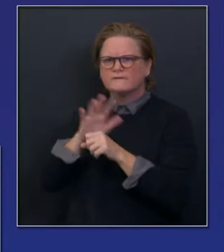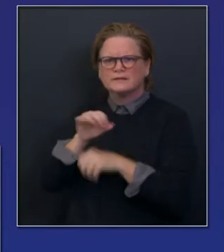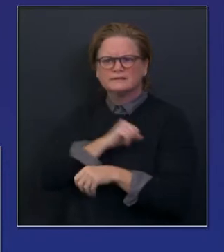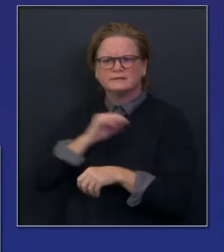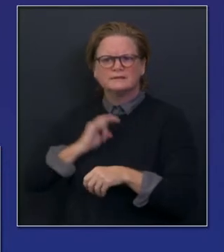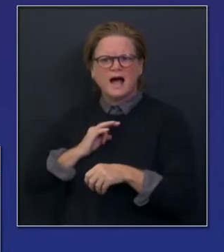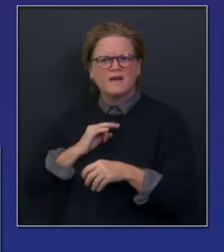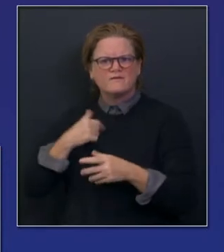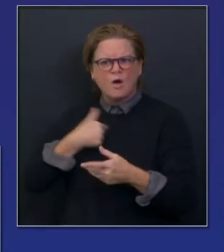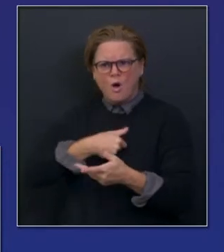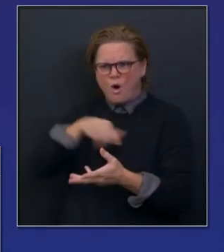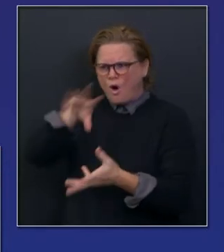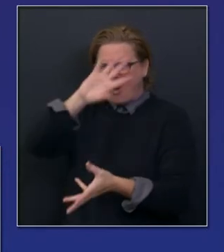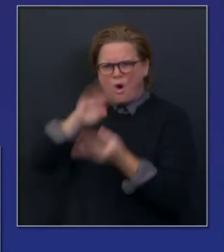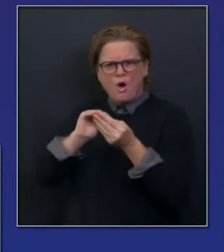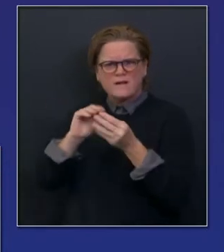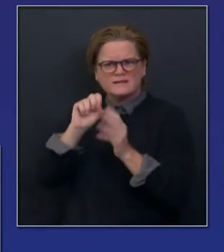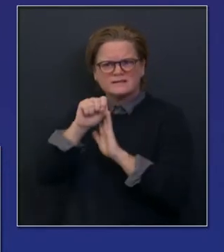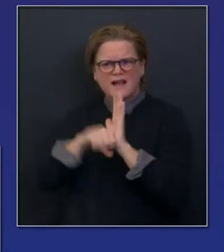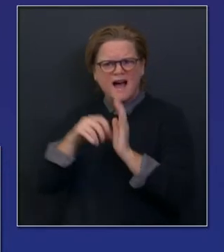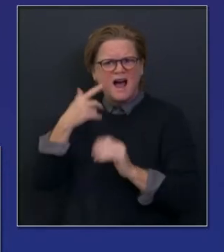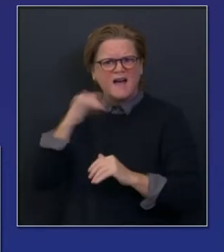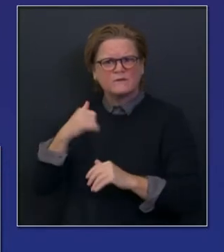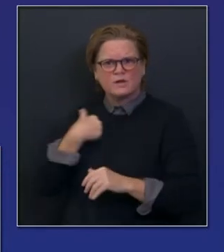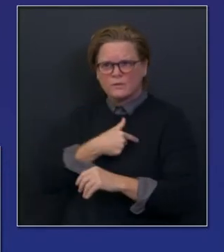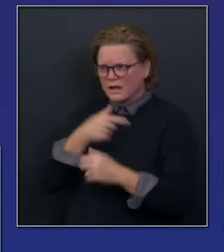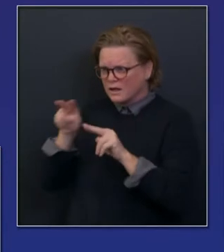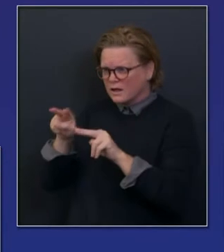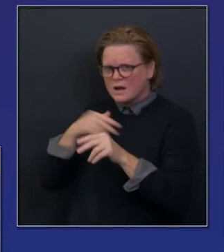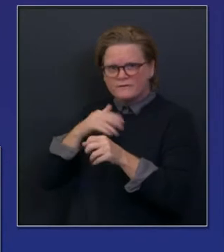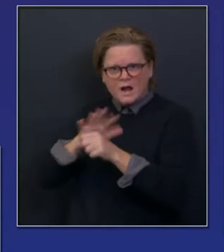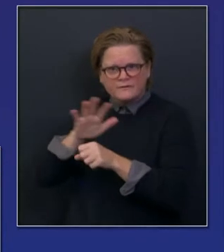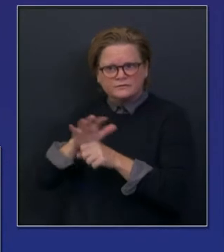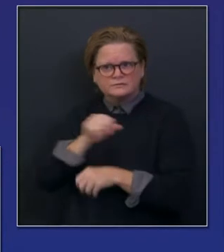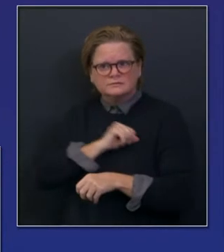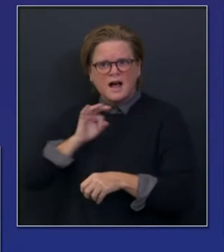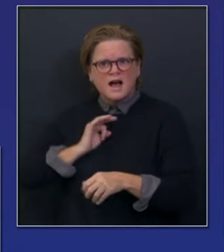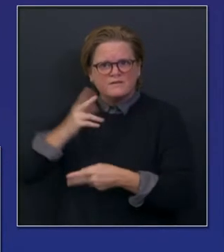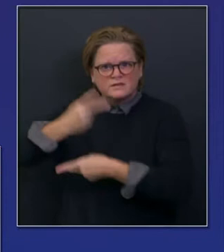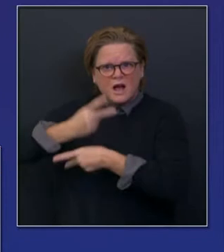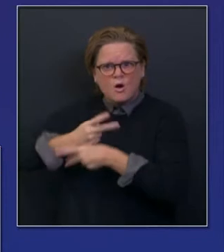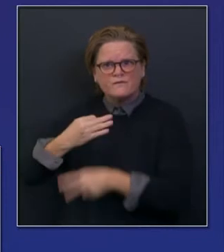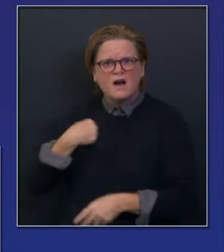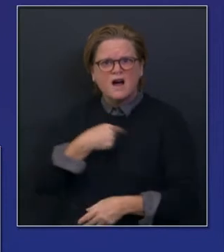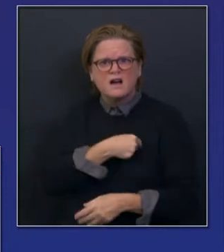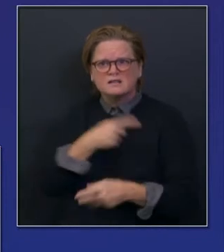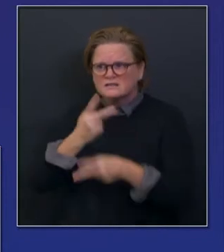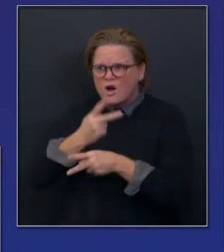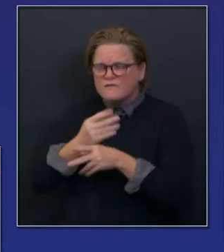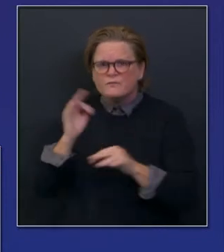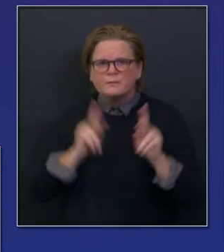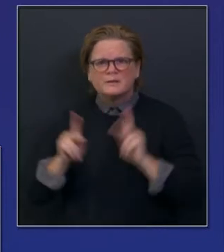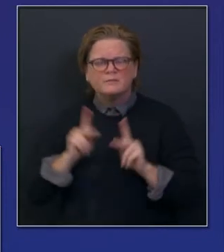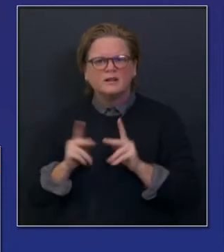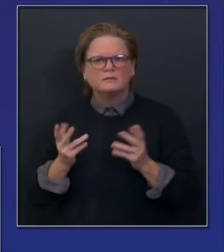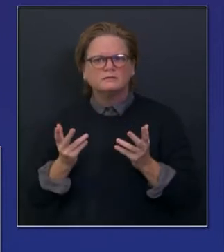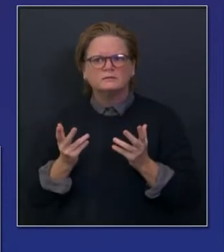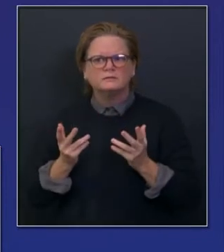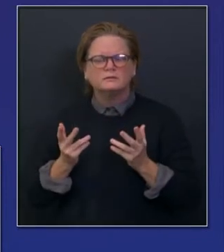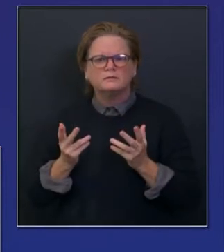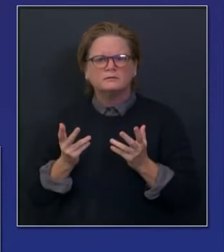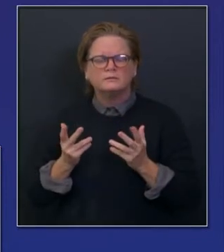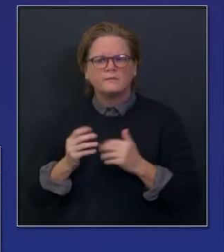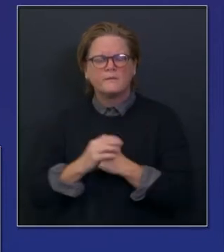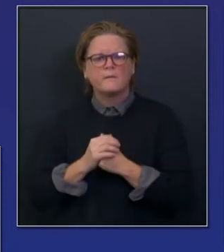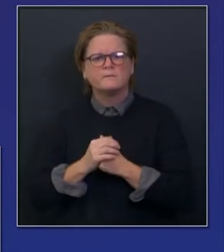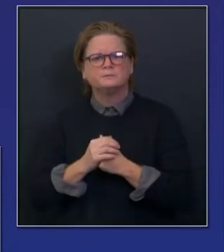sino generalmente, agregadamente, el personal es la prioridad número uno. Así que les voy a traer las noticias sobre ese